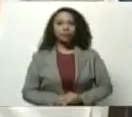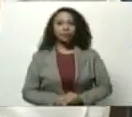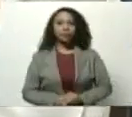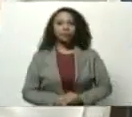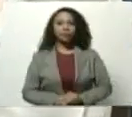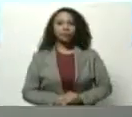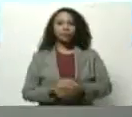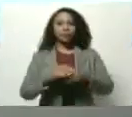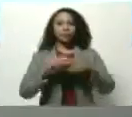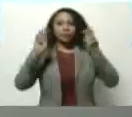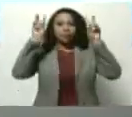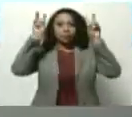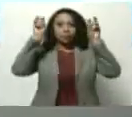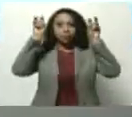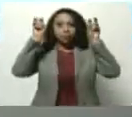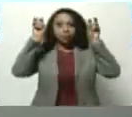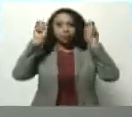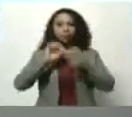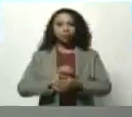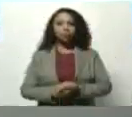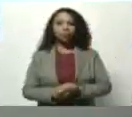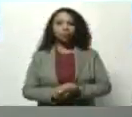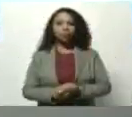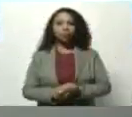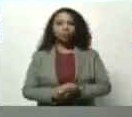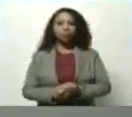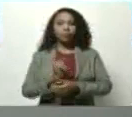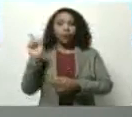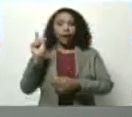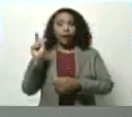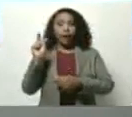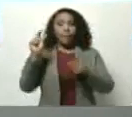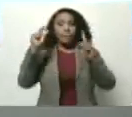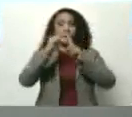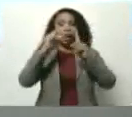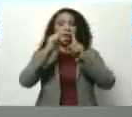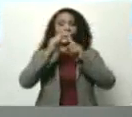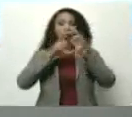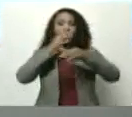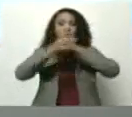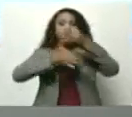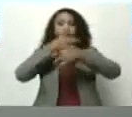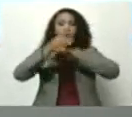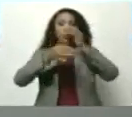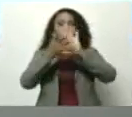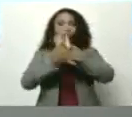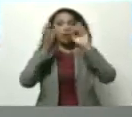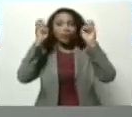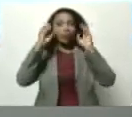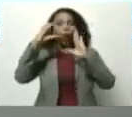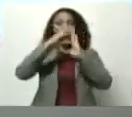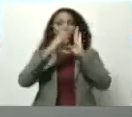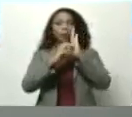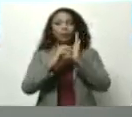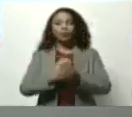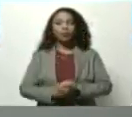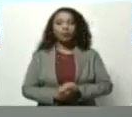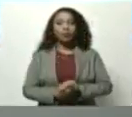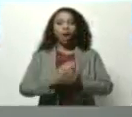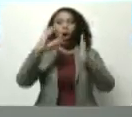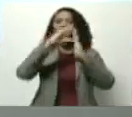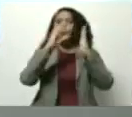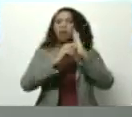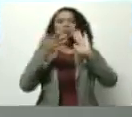ahora comillas el citando a la opep o refiriéndose a la peli la opep